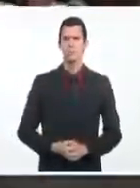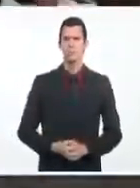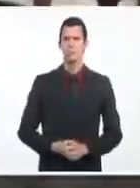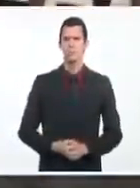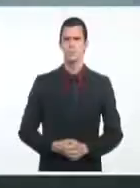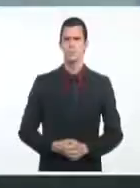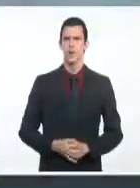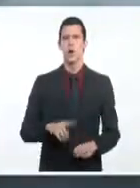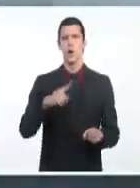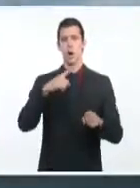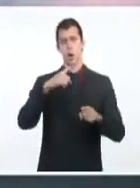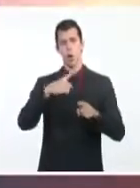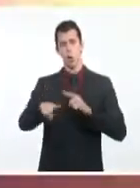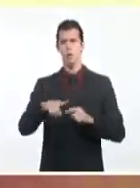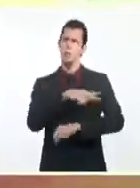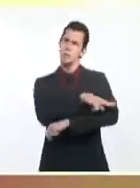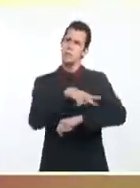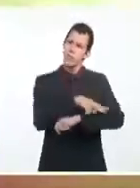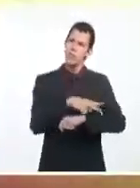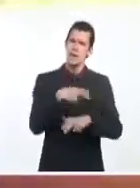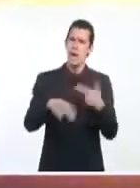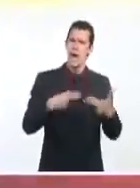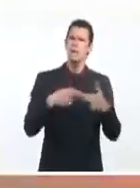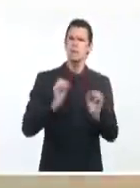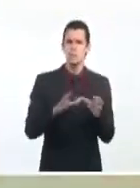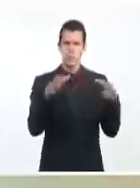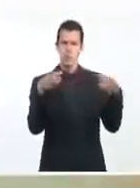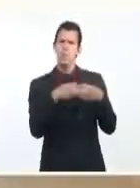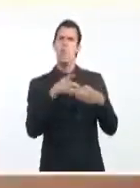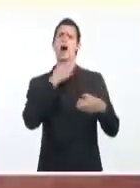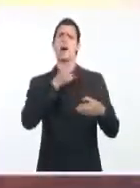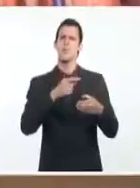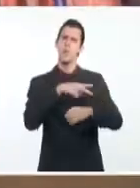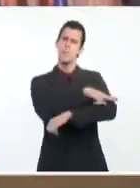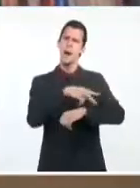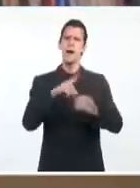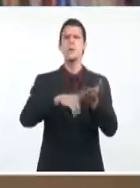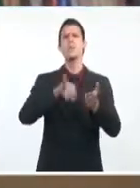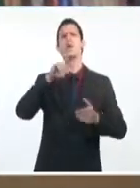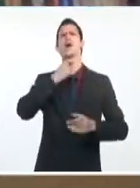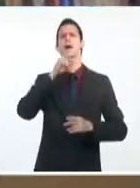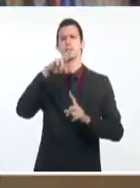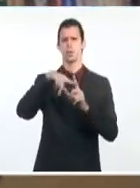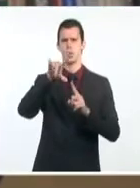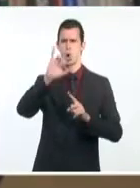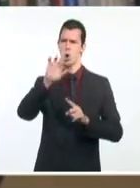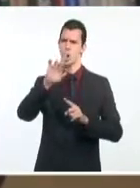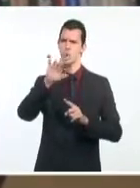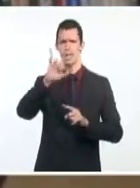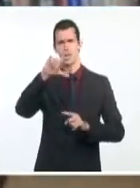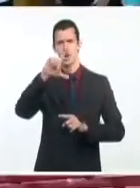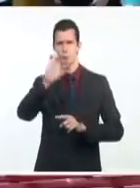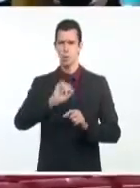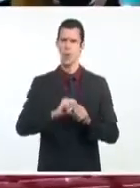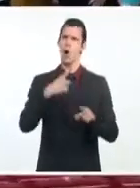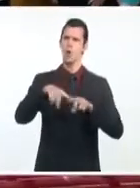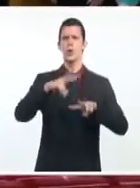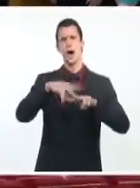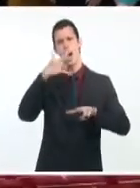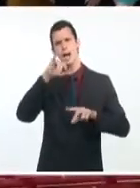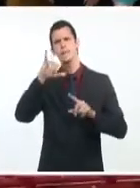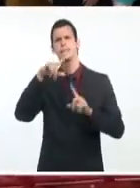Rico y la Junta contra el Bloqueo de la Brigada Juan Ruiz Rivera, así como amigos en Haití, acompañaron desde el Caribe las acciones